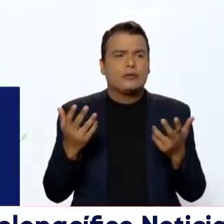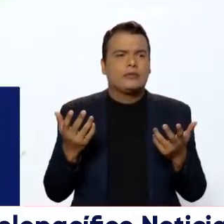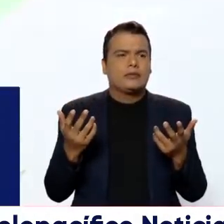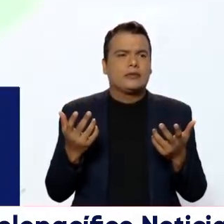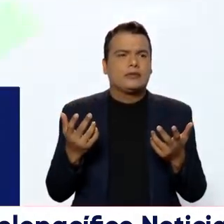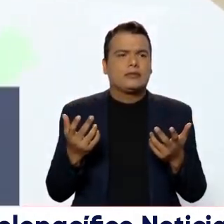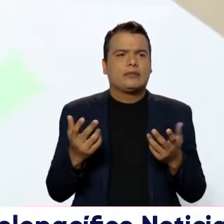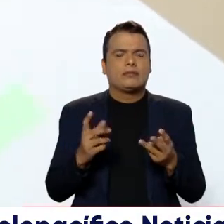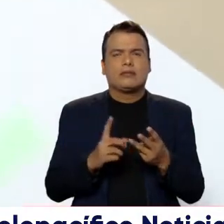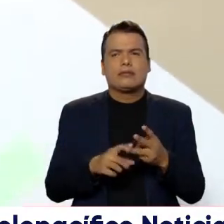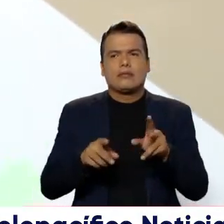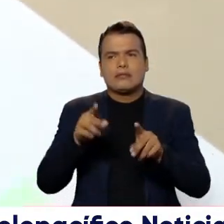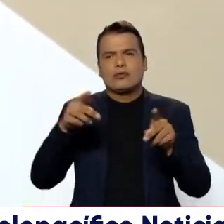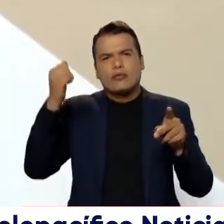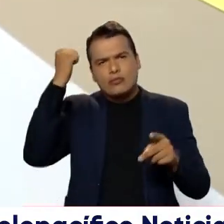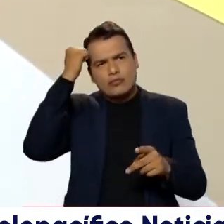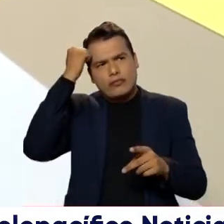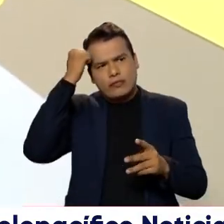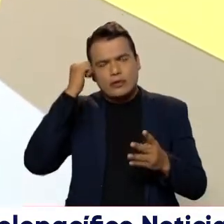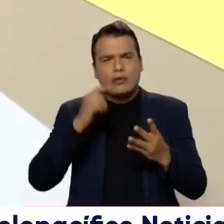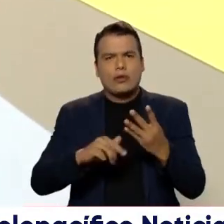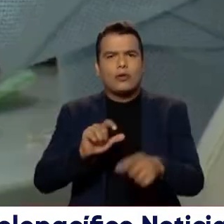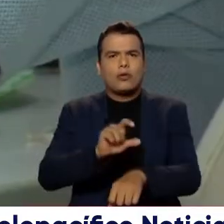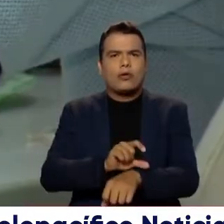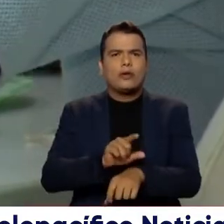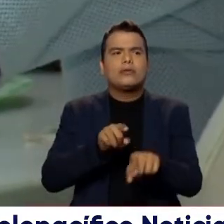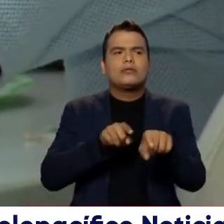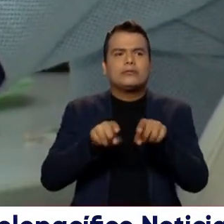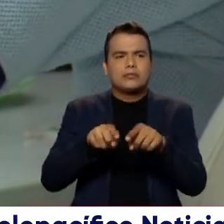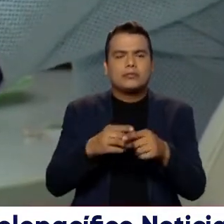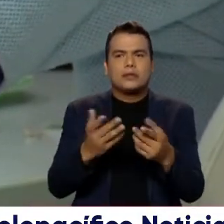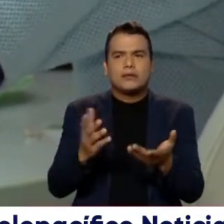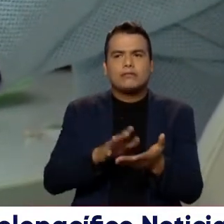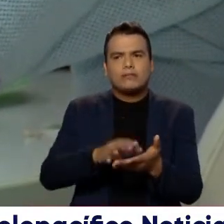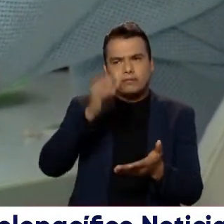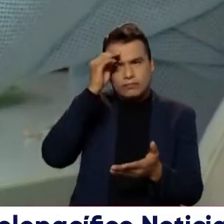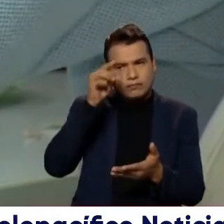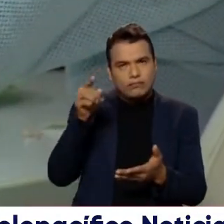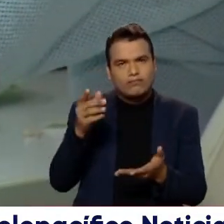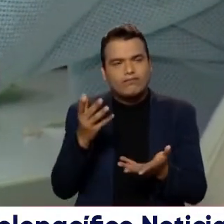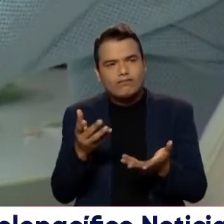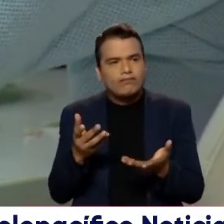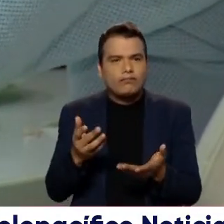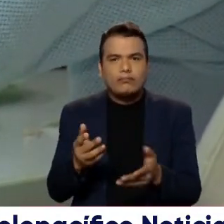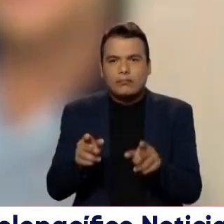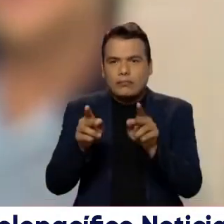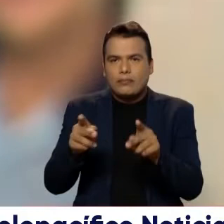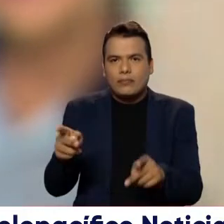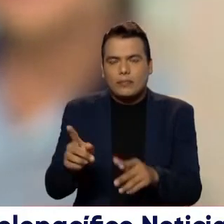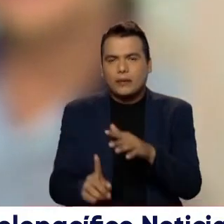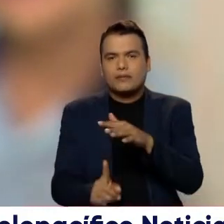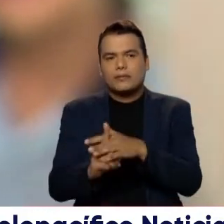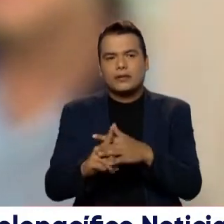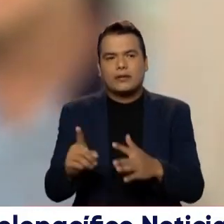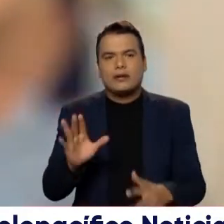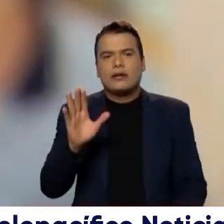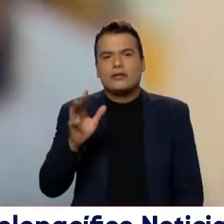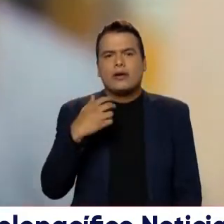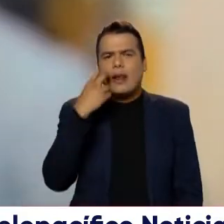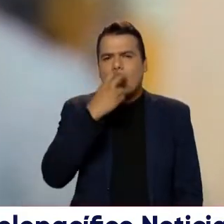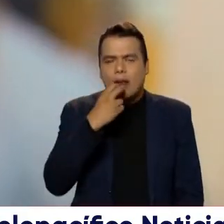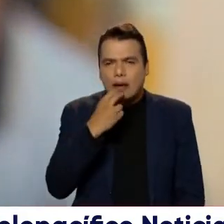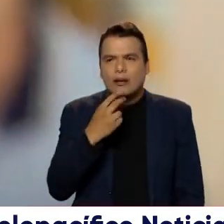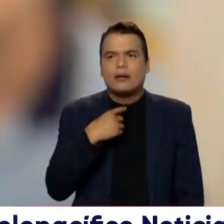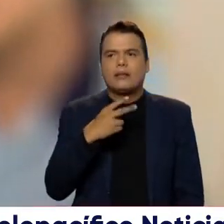los docentes, los colegios públicos o privados, que conozcan qué hacer y qué no hacer ante un alumno que tartamudea,